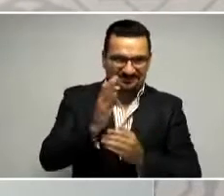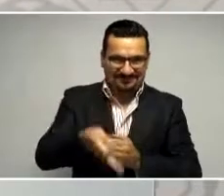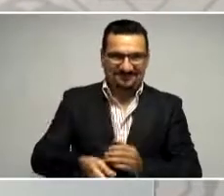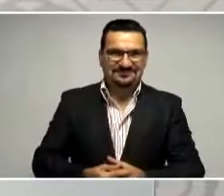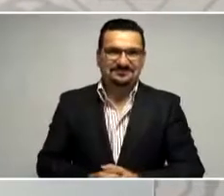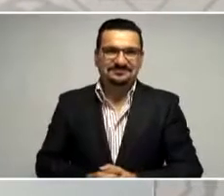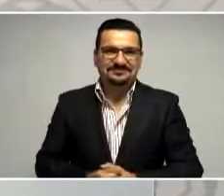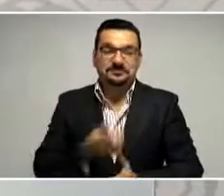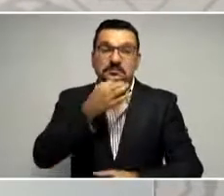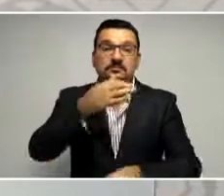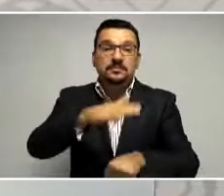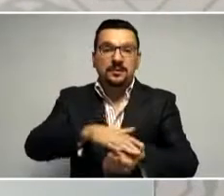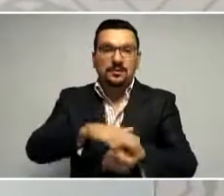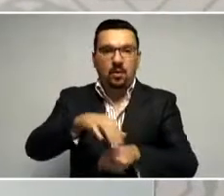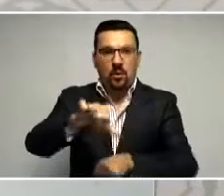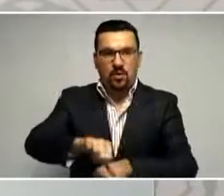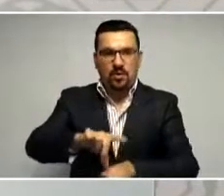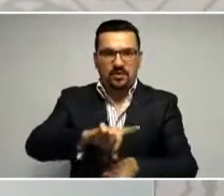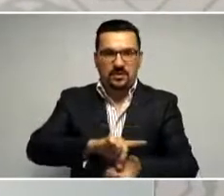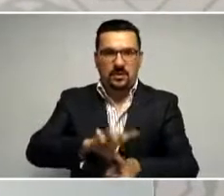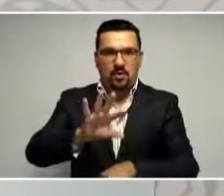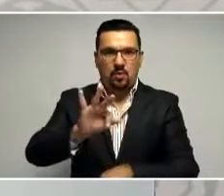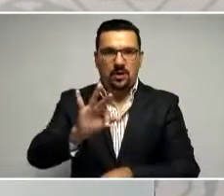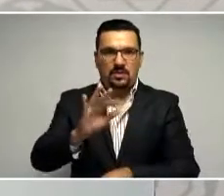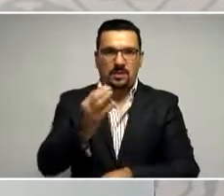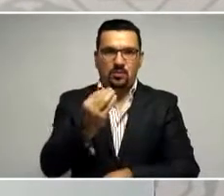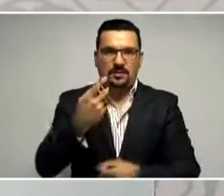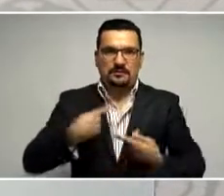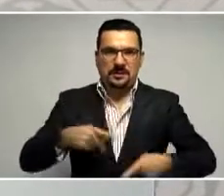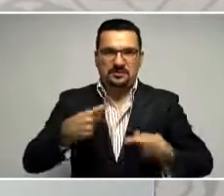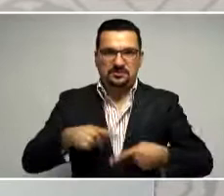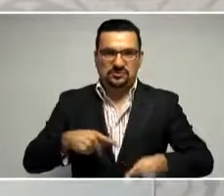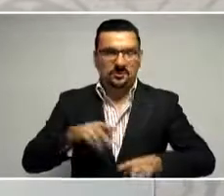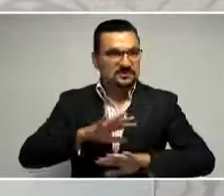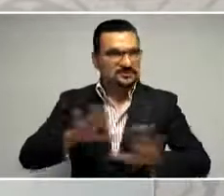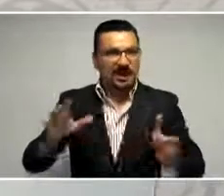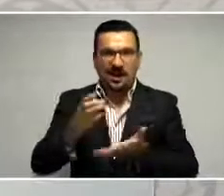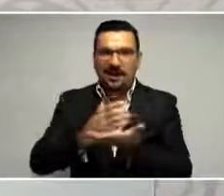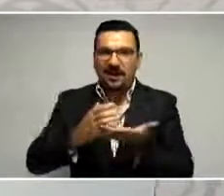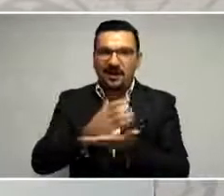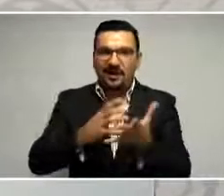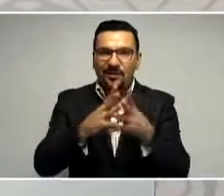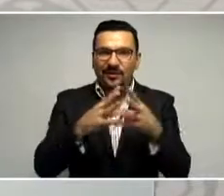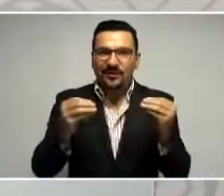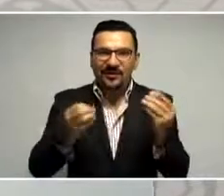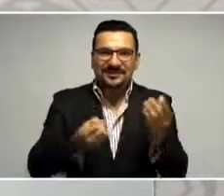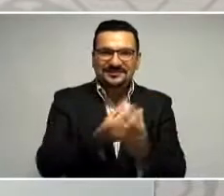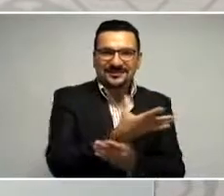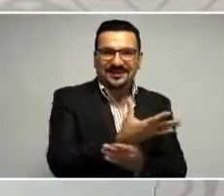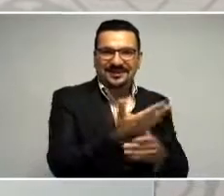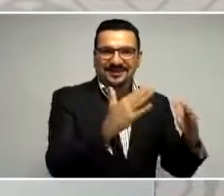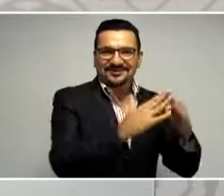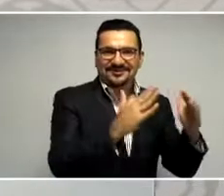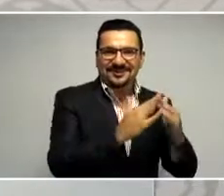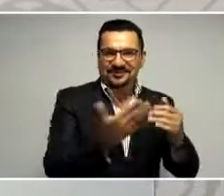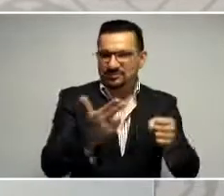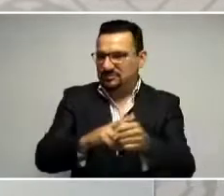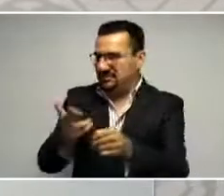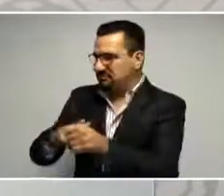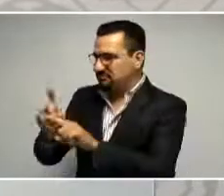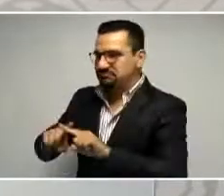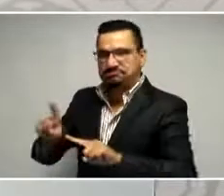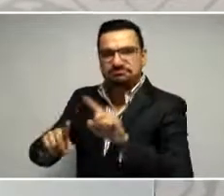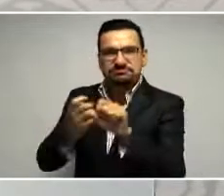Te comunicamos que el día de hoy, 49 pacientes COVID fueron dados de alta por mejoría de diferentes hospitales en la